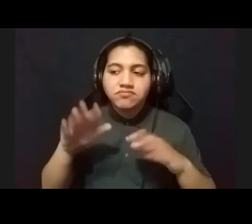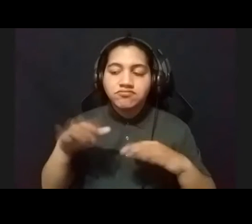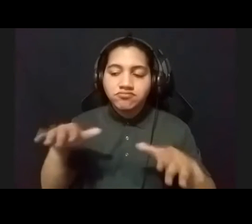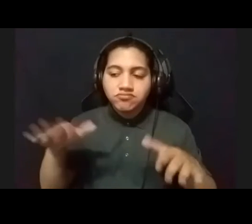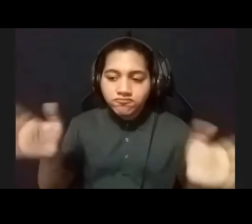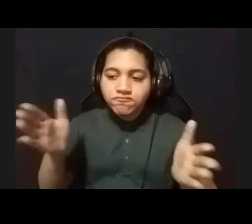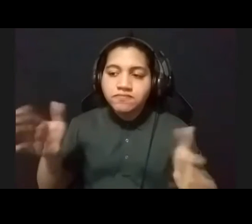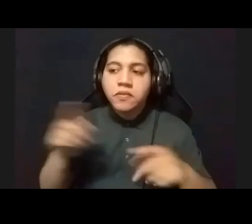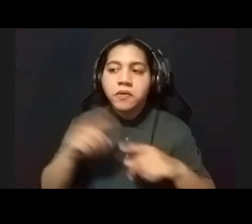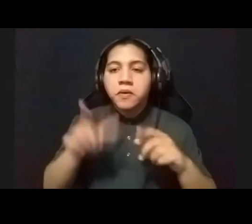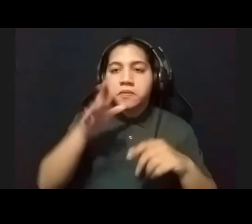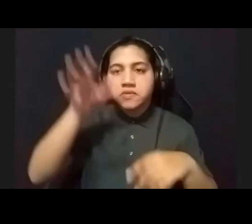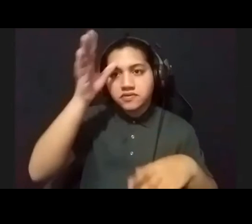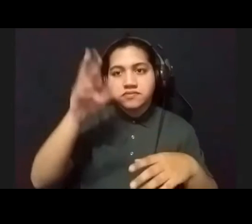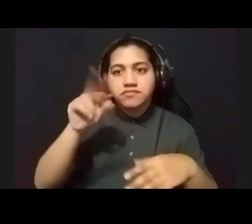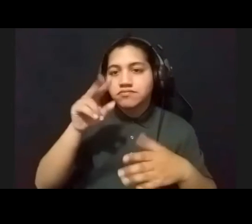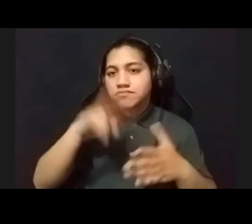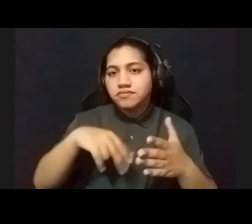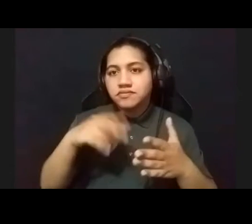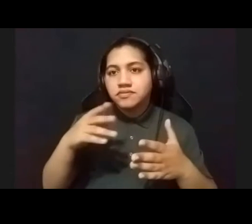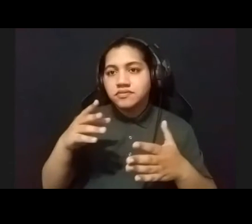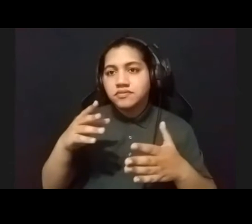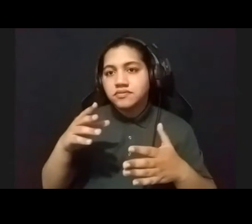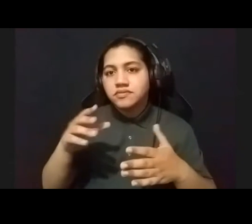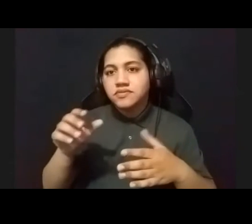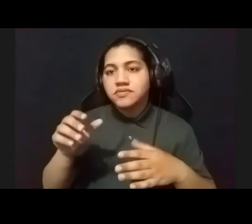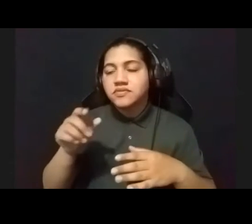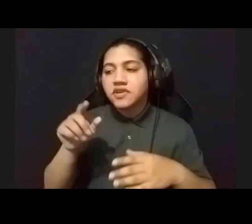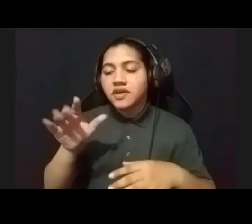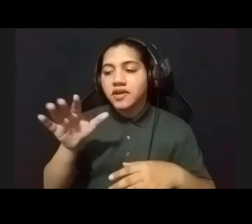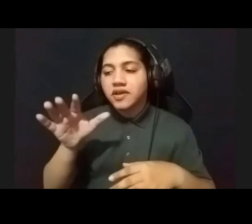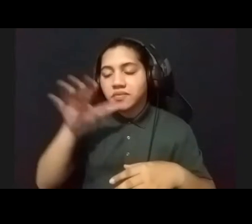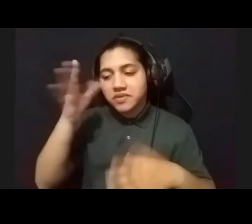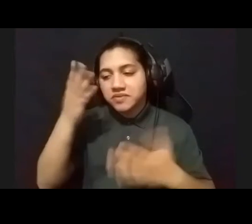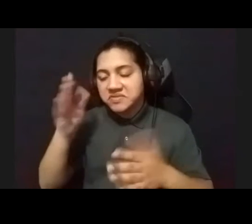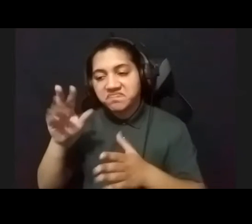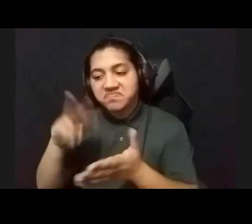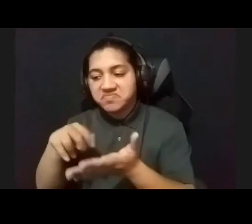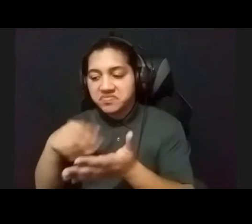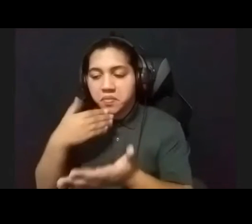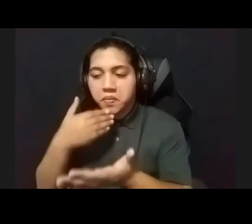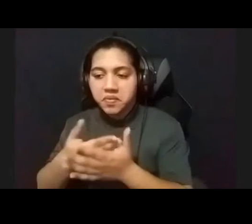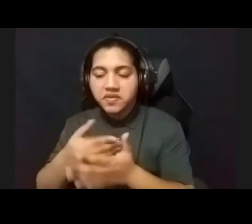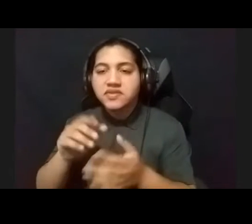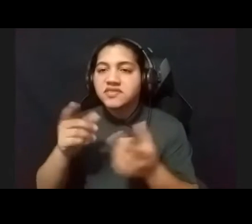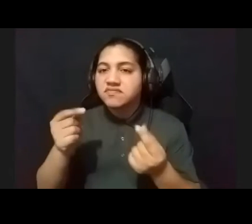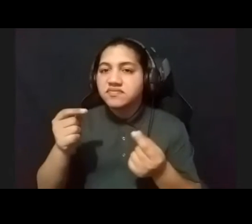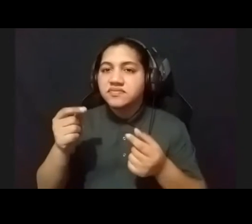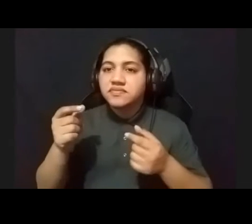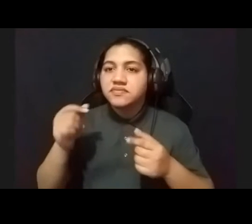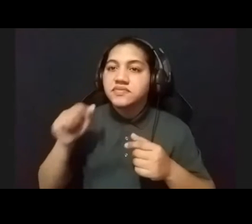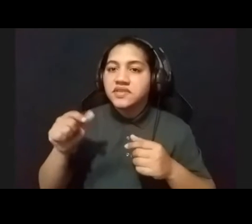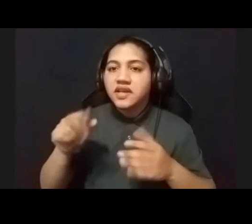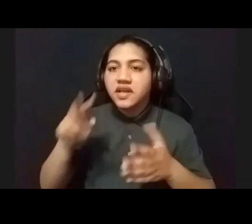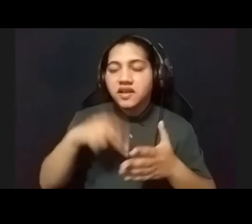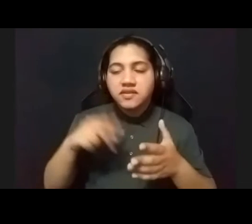muchos padres no leen porque sencillamente no leen bien. Entonces, ¿qué es lo que podemos hacer? Podemos leer en silencio el